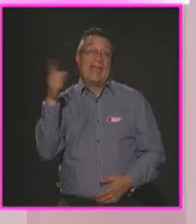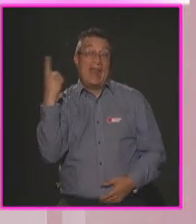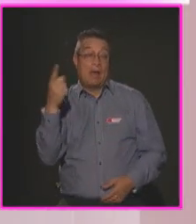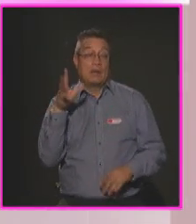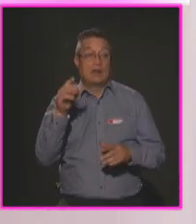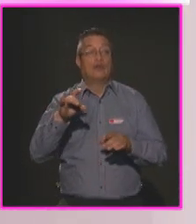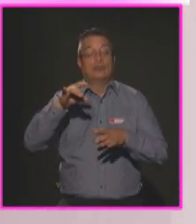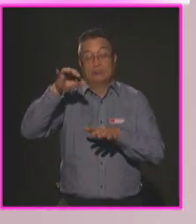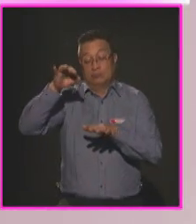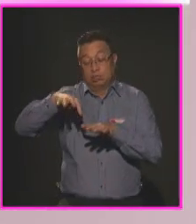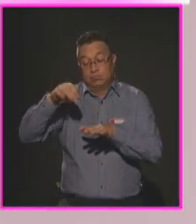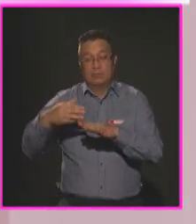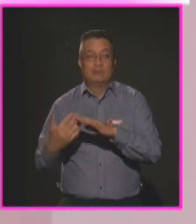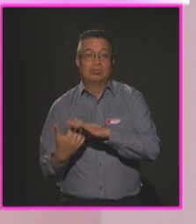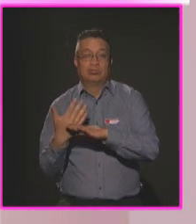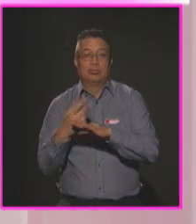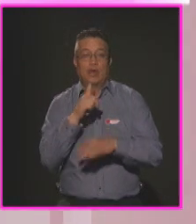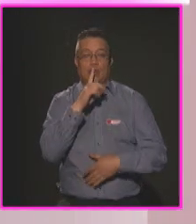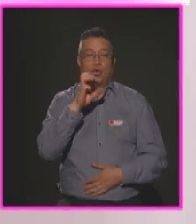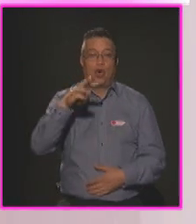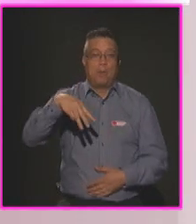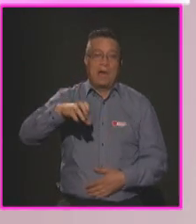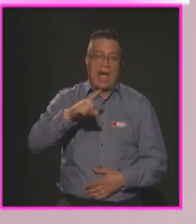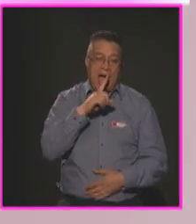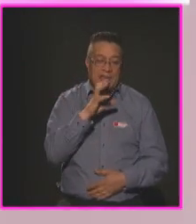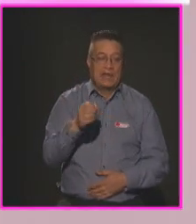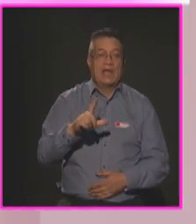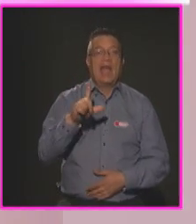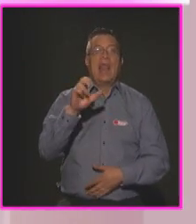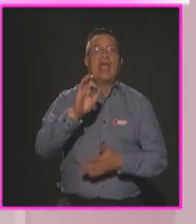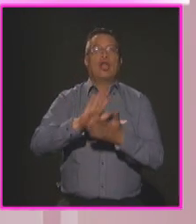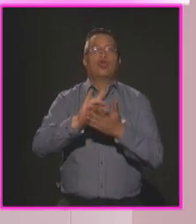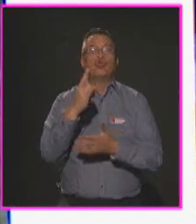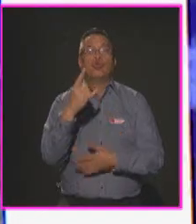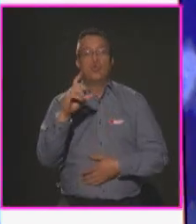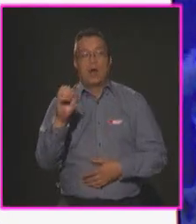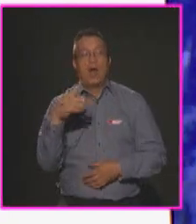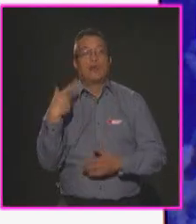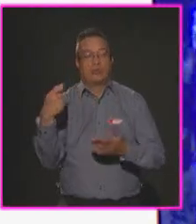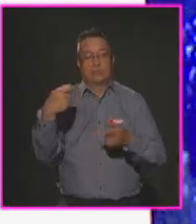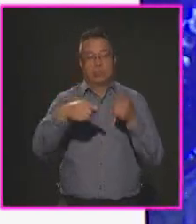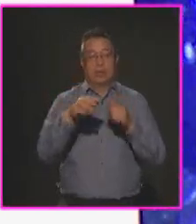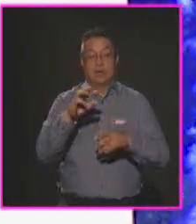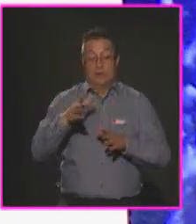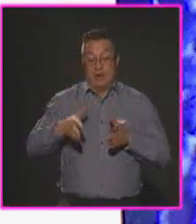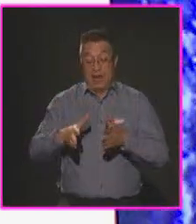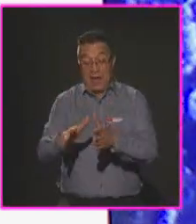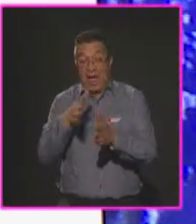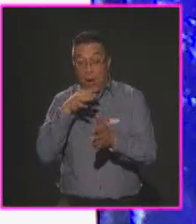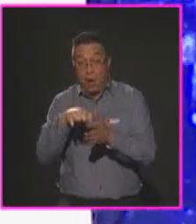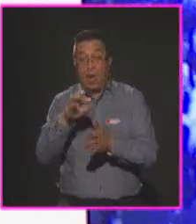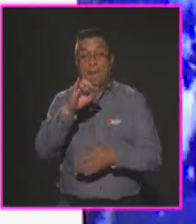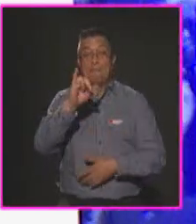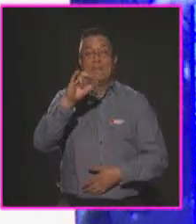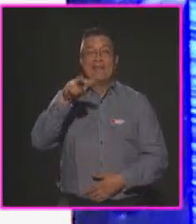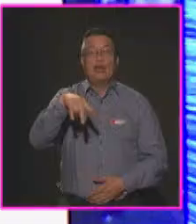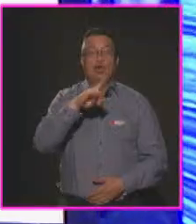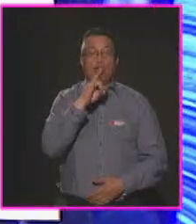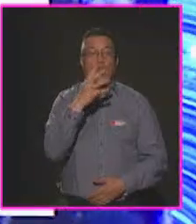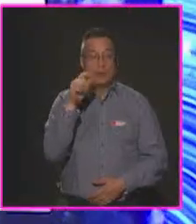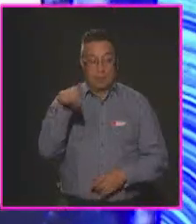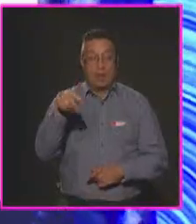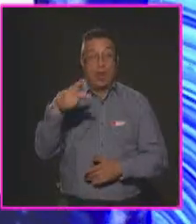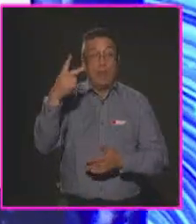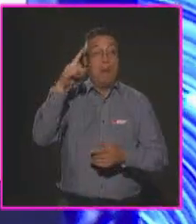puro cultivo de hortalizas, tomates, lechugas, cultivos de baja demanda, el estero Pintué activo, pero el 2010 fue el año del